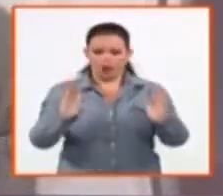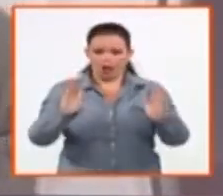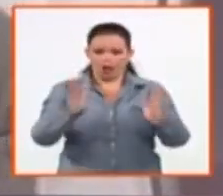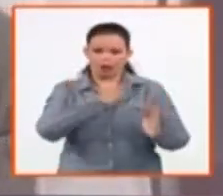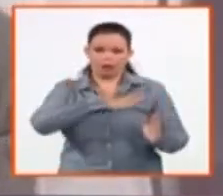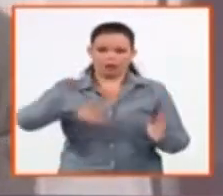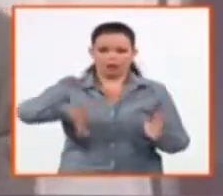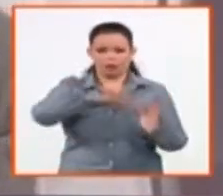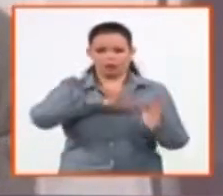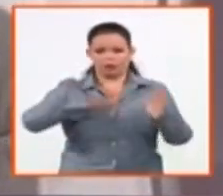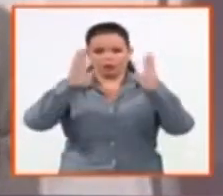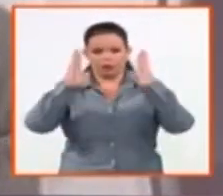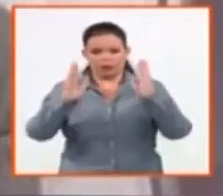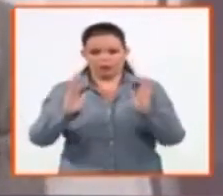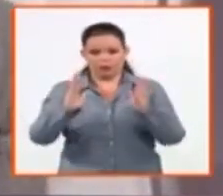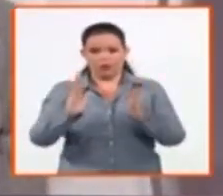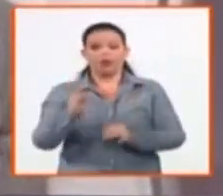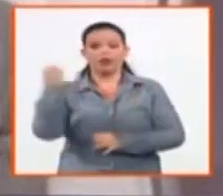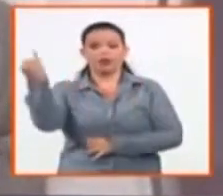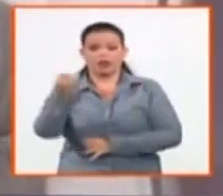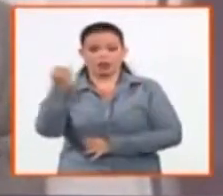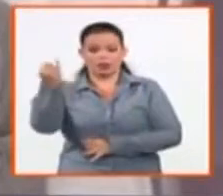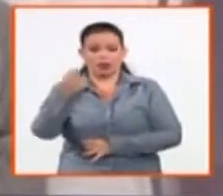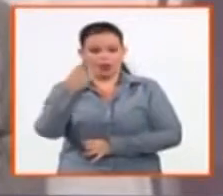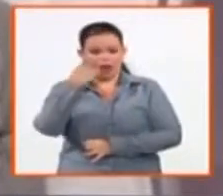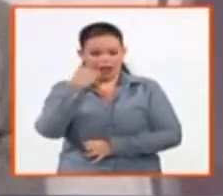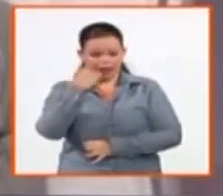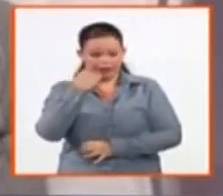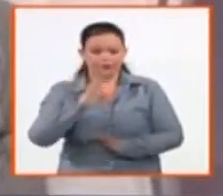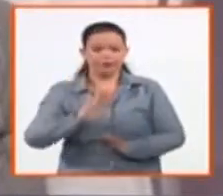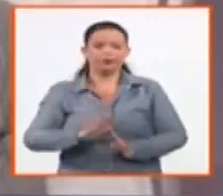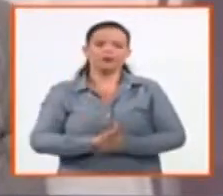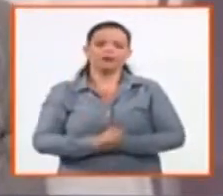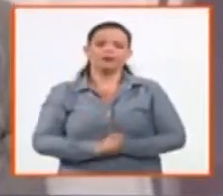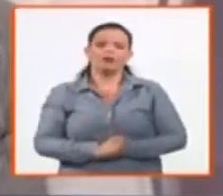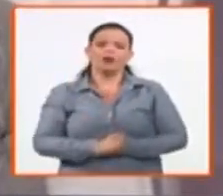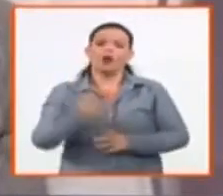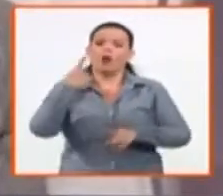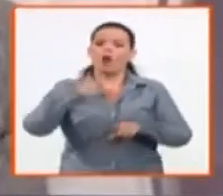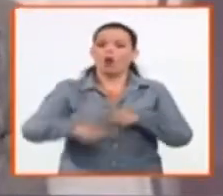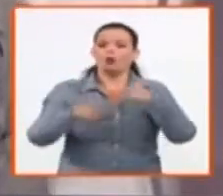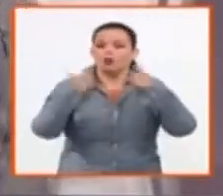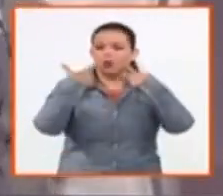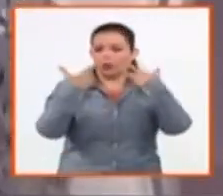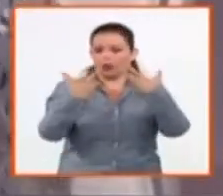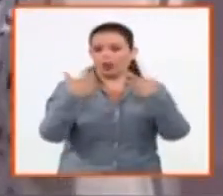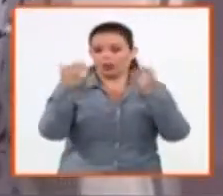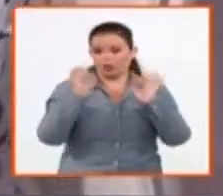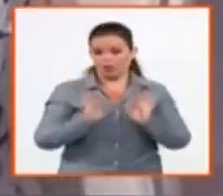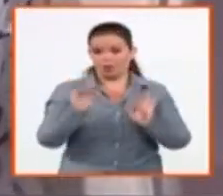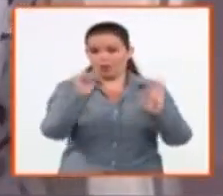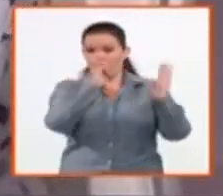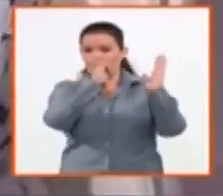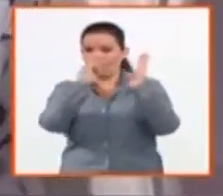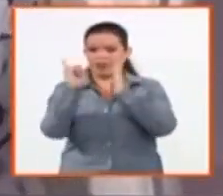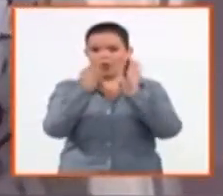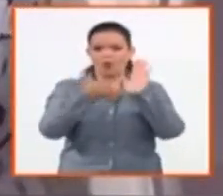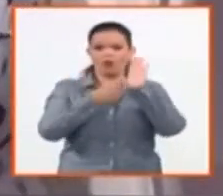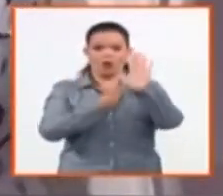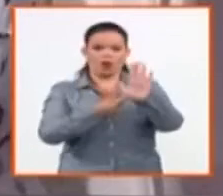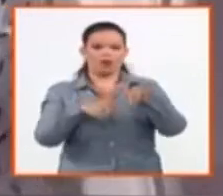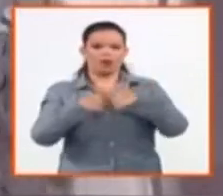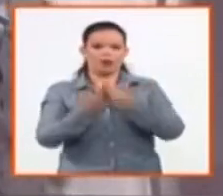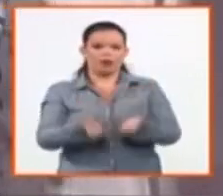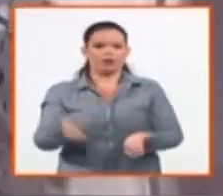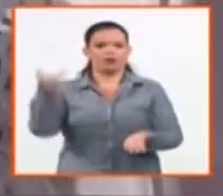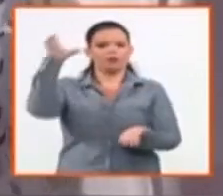logren estabilizarse. Quería destacar una de las cosas que ponían en el video, uh-huh, y es el papel de Qatar. Qatar ha sido